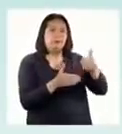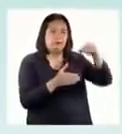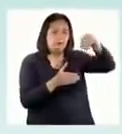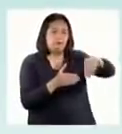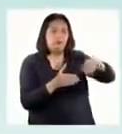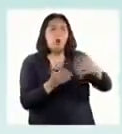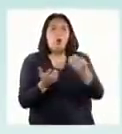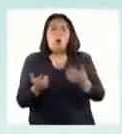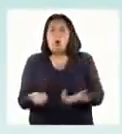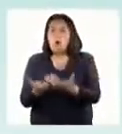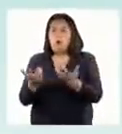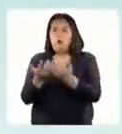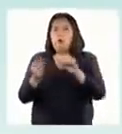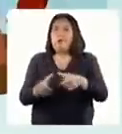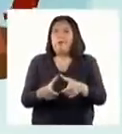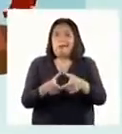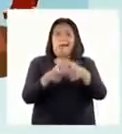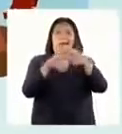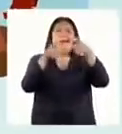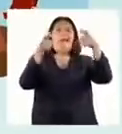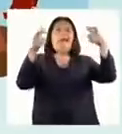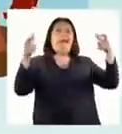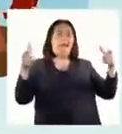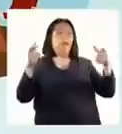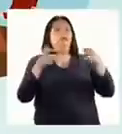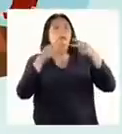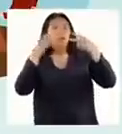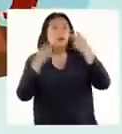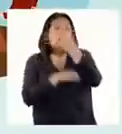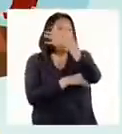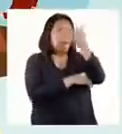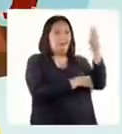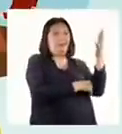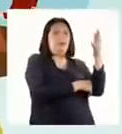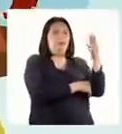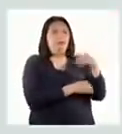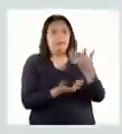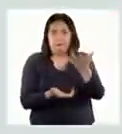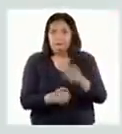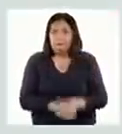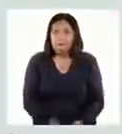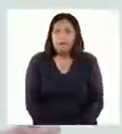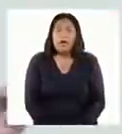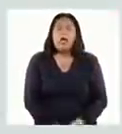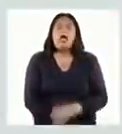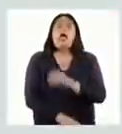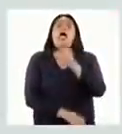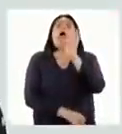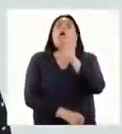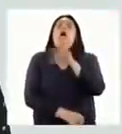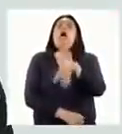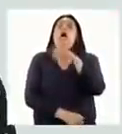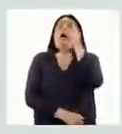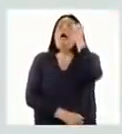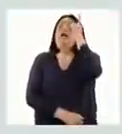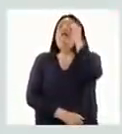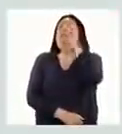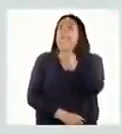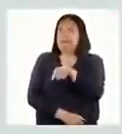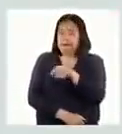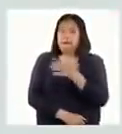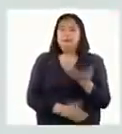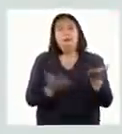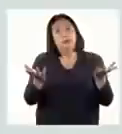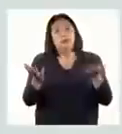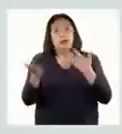jardín. O tan grandes como nuestra selva amazónica. Ah, ya entiendo todo.